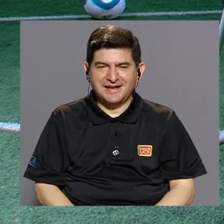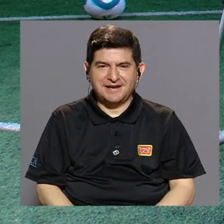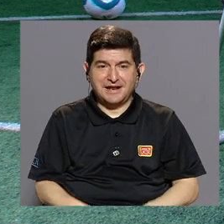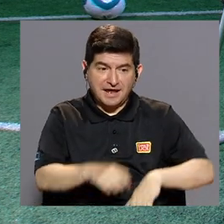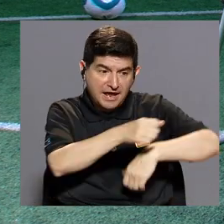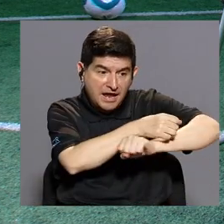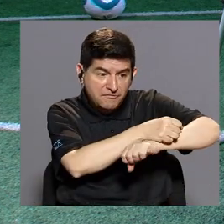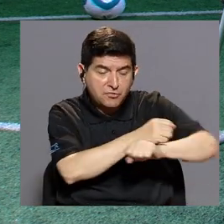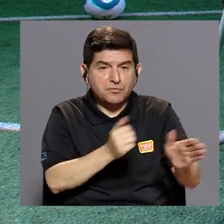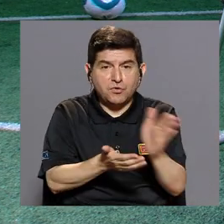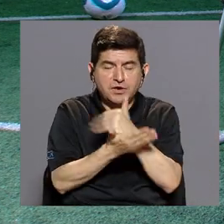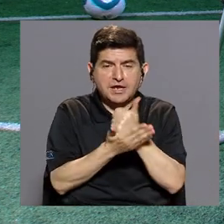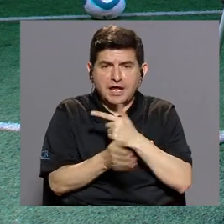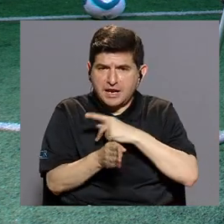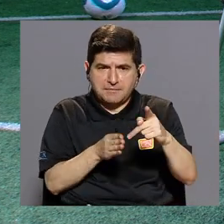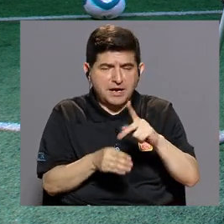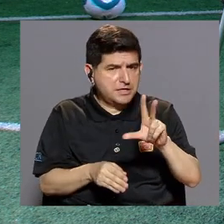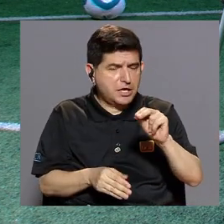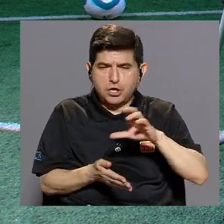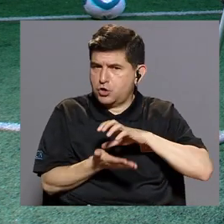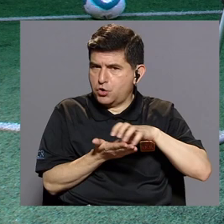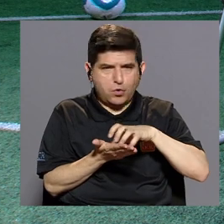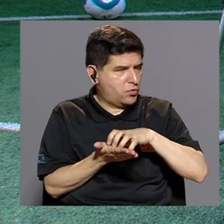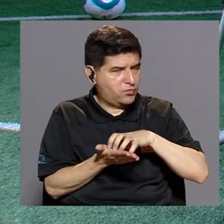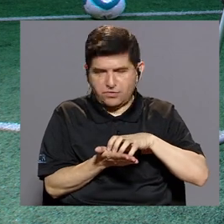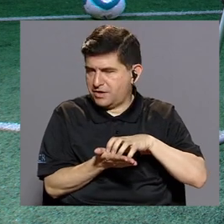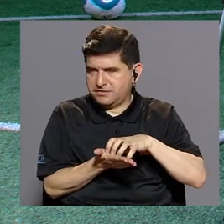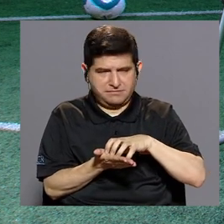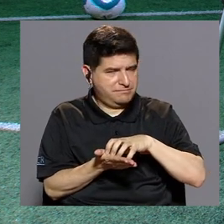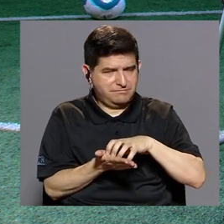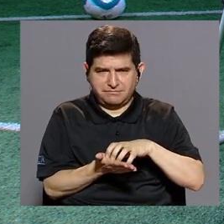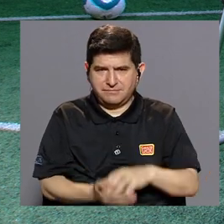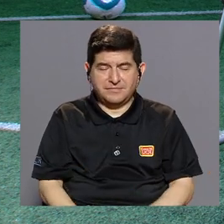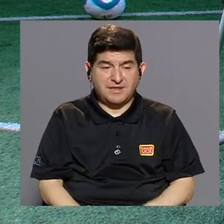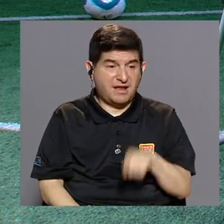el fútbol, en la parte profesional, no tengo duda.